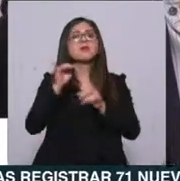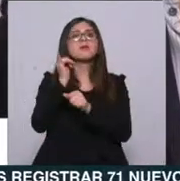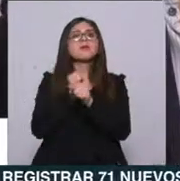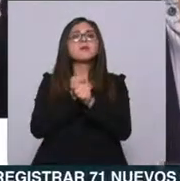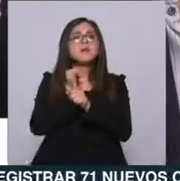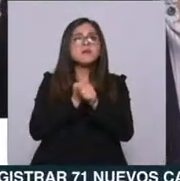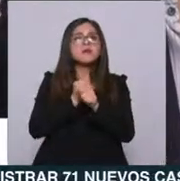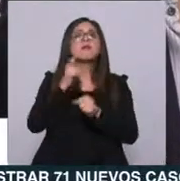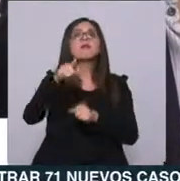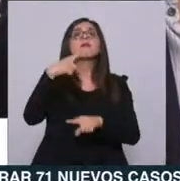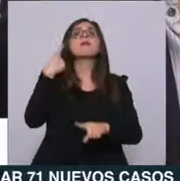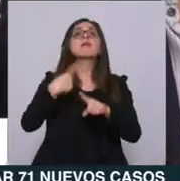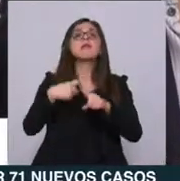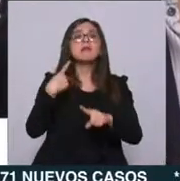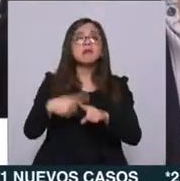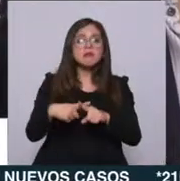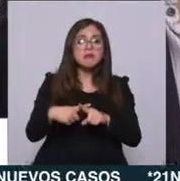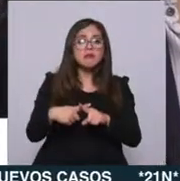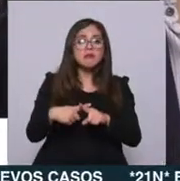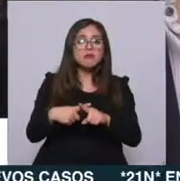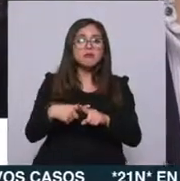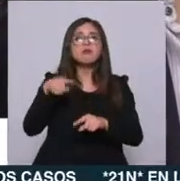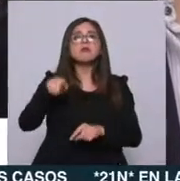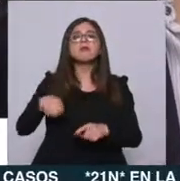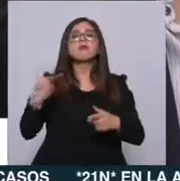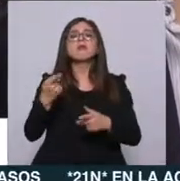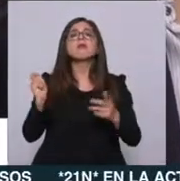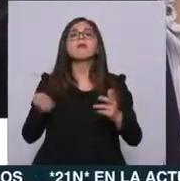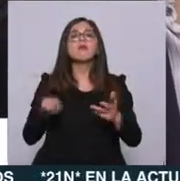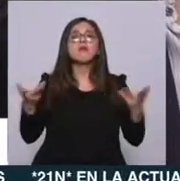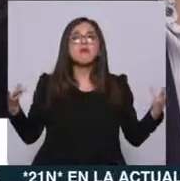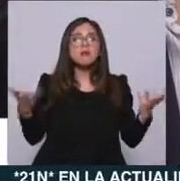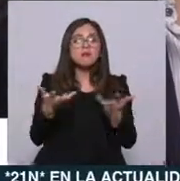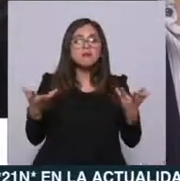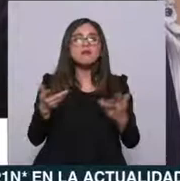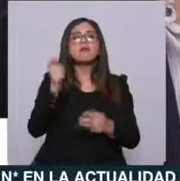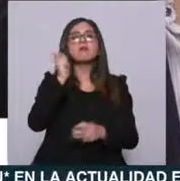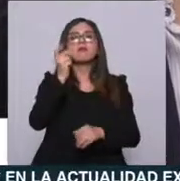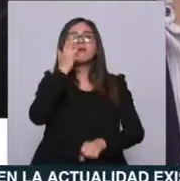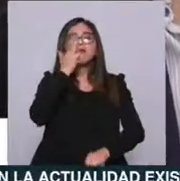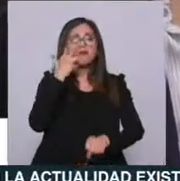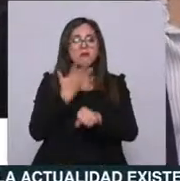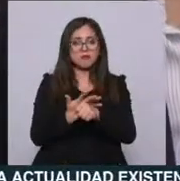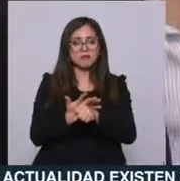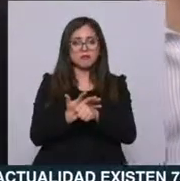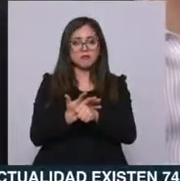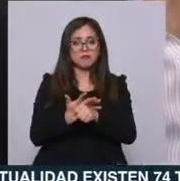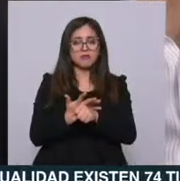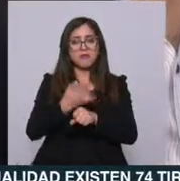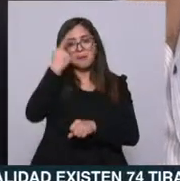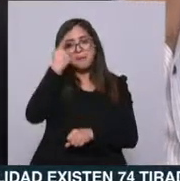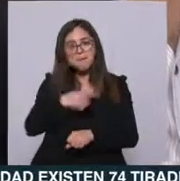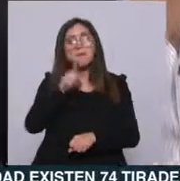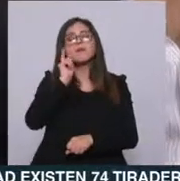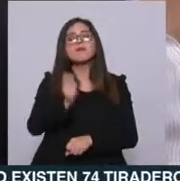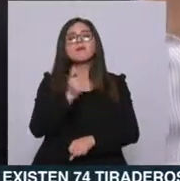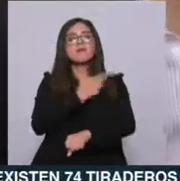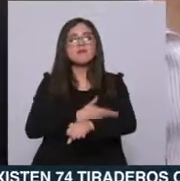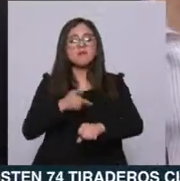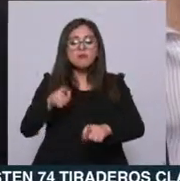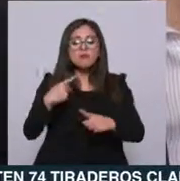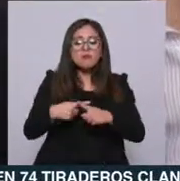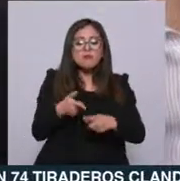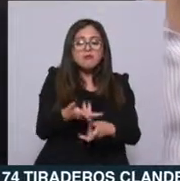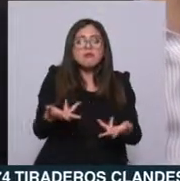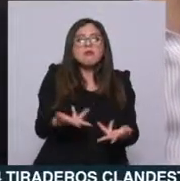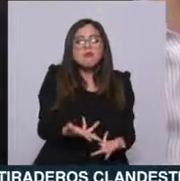de quién fue el que generó o quién tiene responsabilidades en ese proceso. La